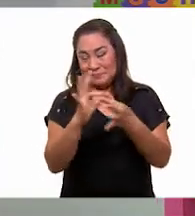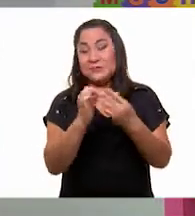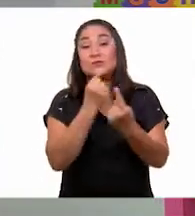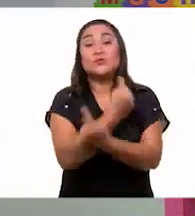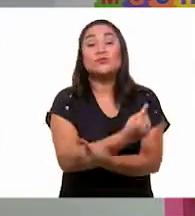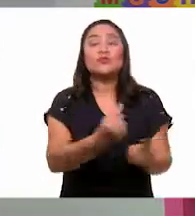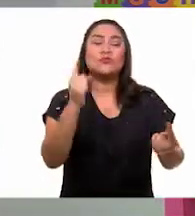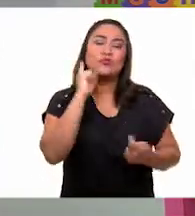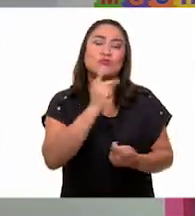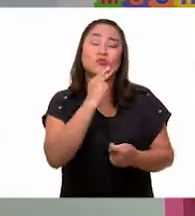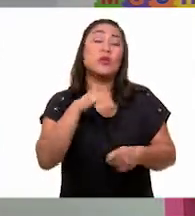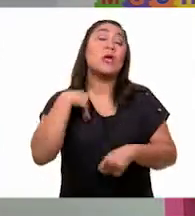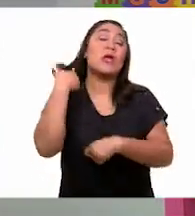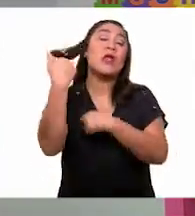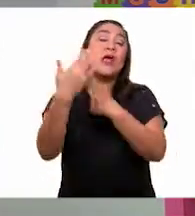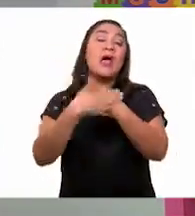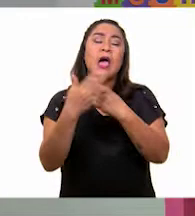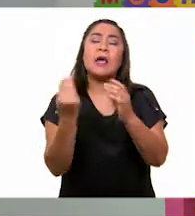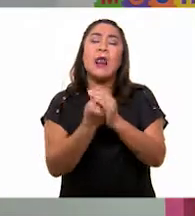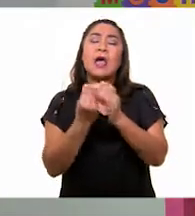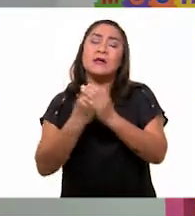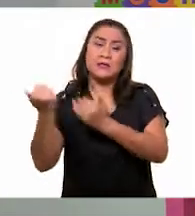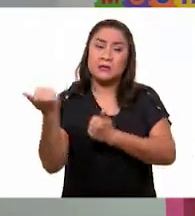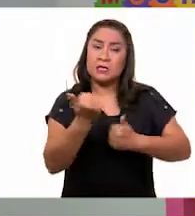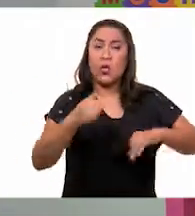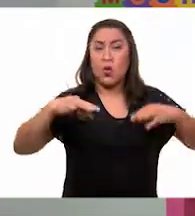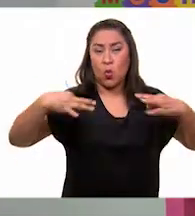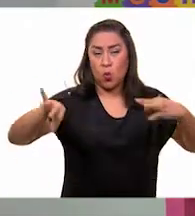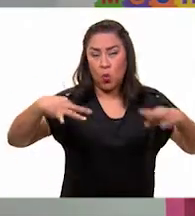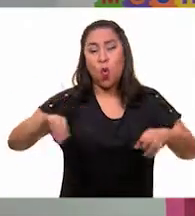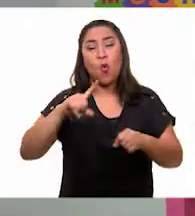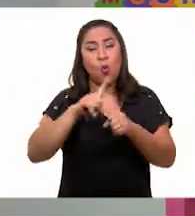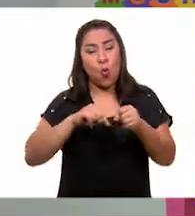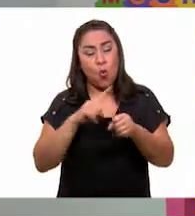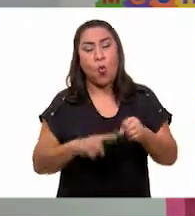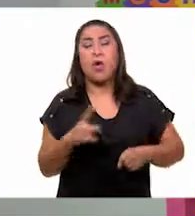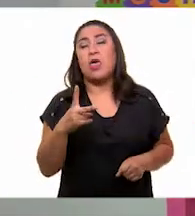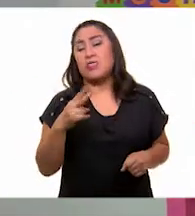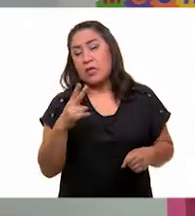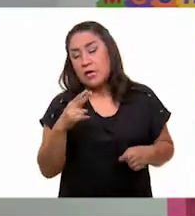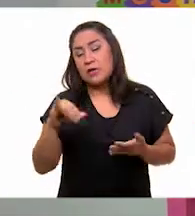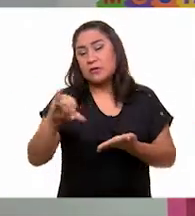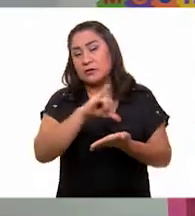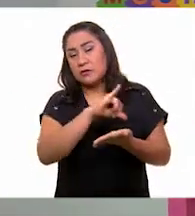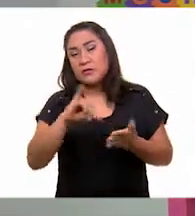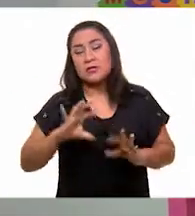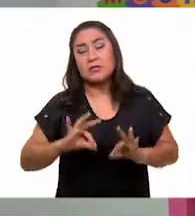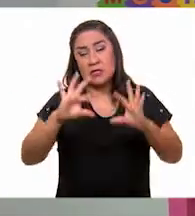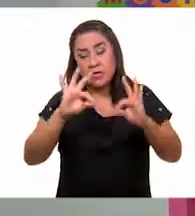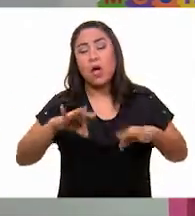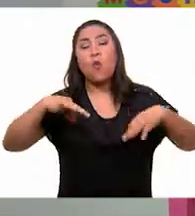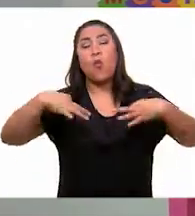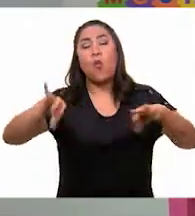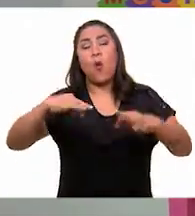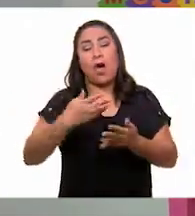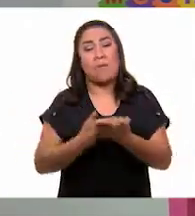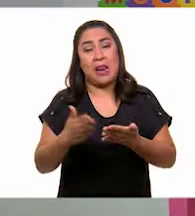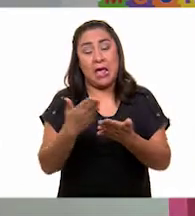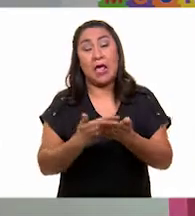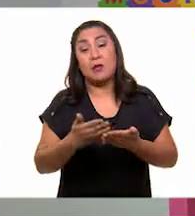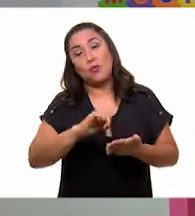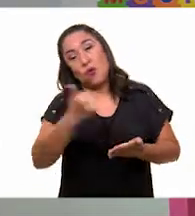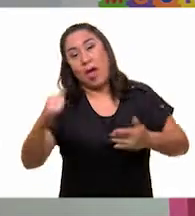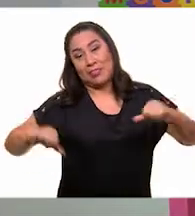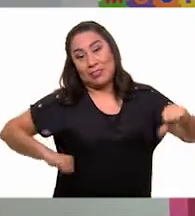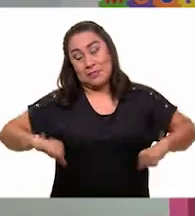la siguiente clase vamos a necesitar hojas de colores, tijeras, pegamento y hojas blancas también, porque vamos a hacer una actividad